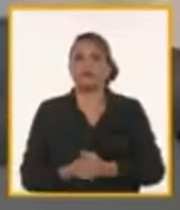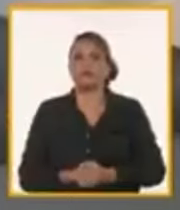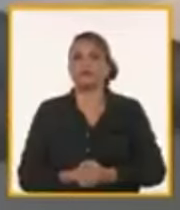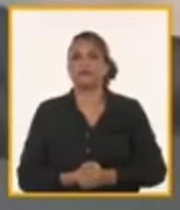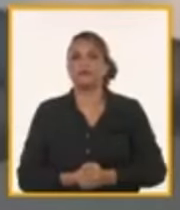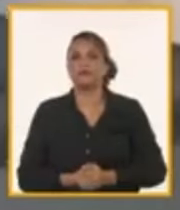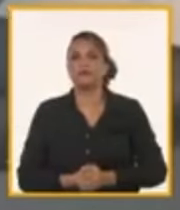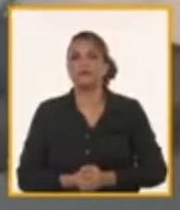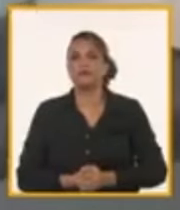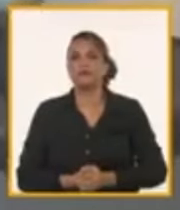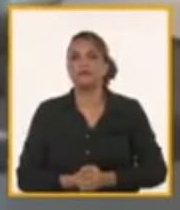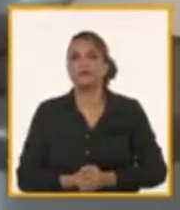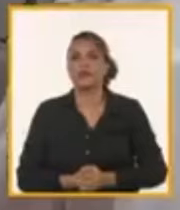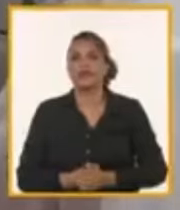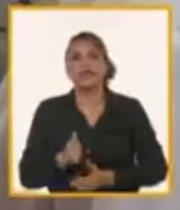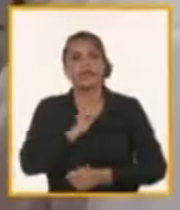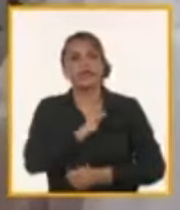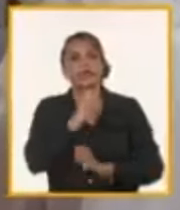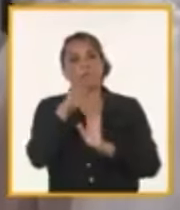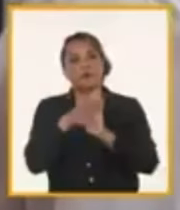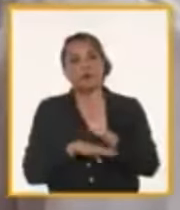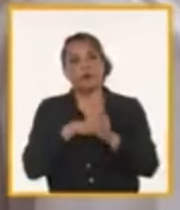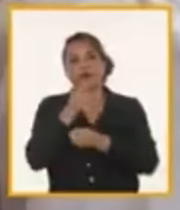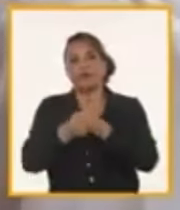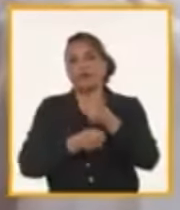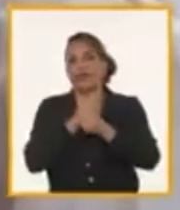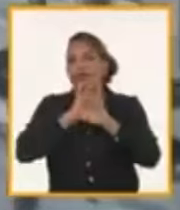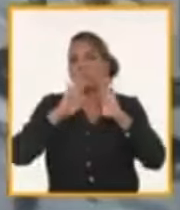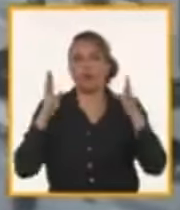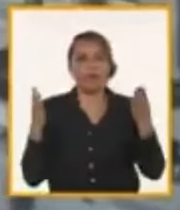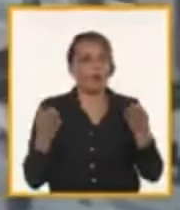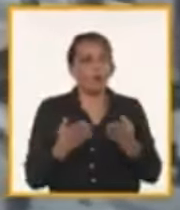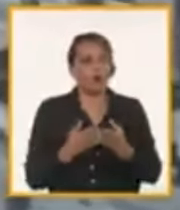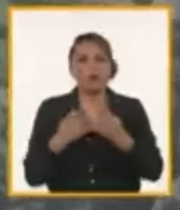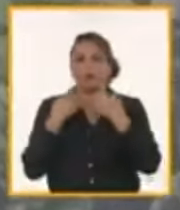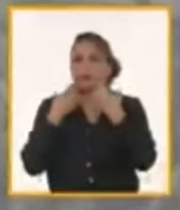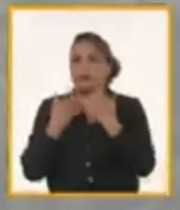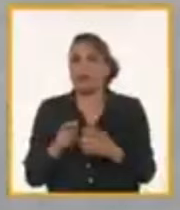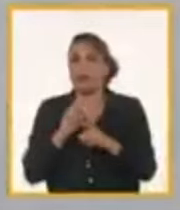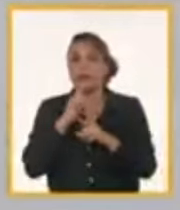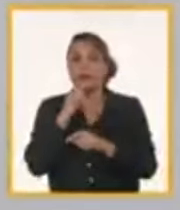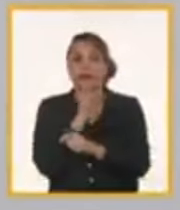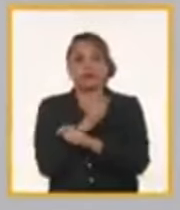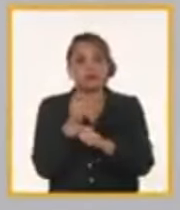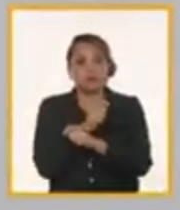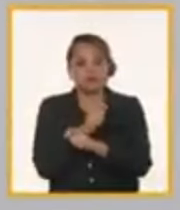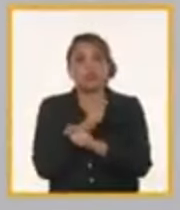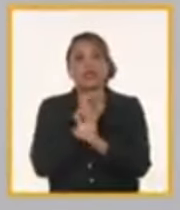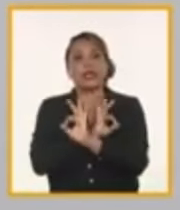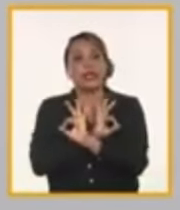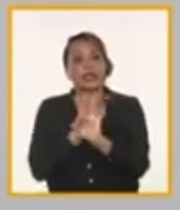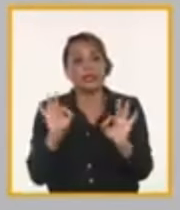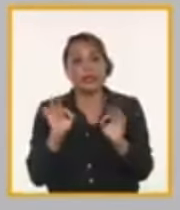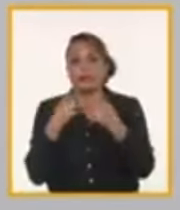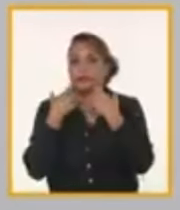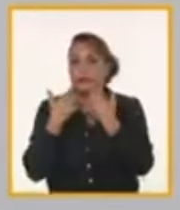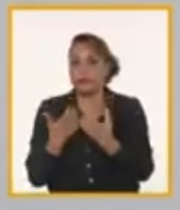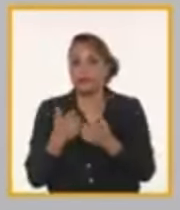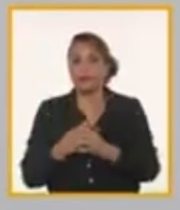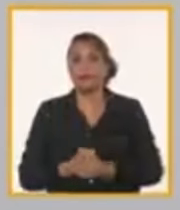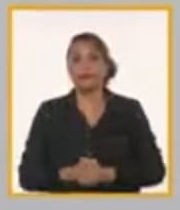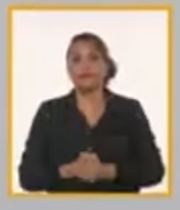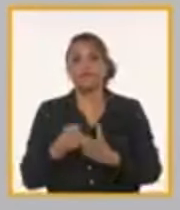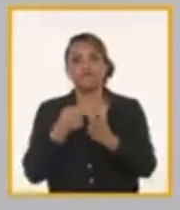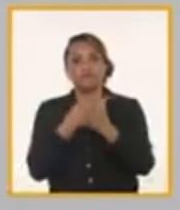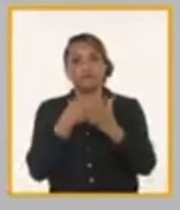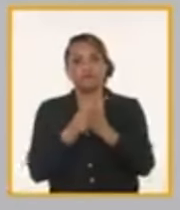realmente en ese programa utilizar todas las herramientas posibles para lograr que nuestros profesionales tengan la calidad de la pertinencia y que impulsen el desarrollo